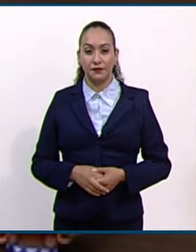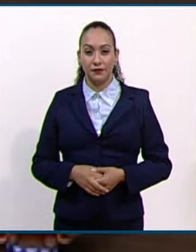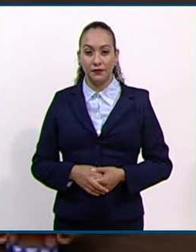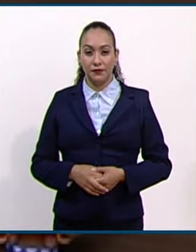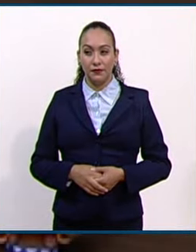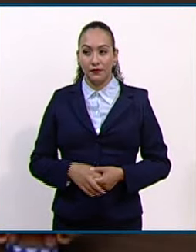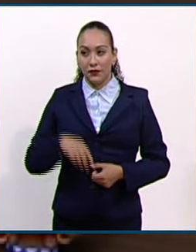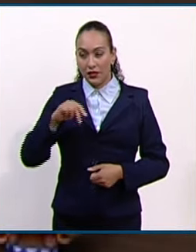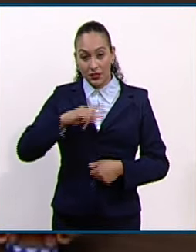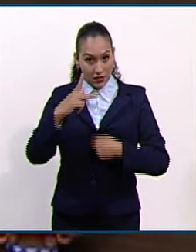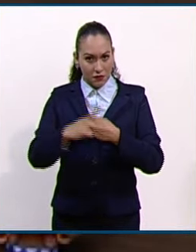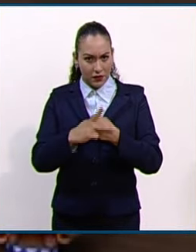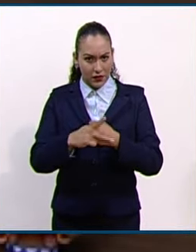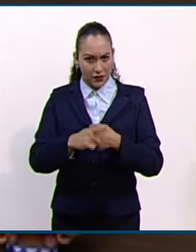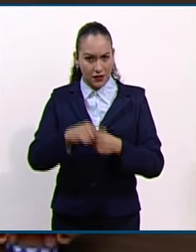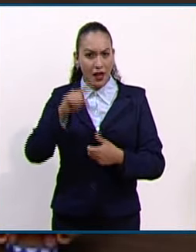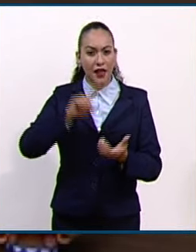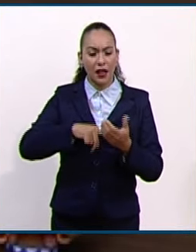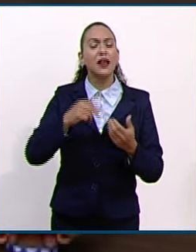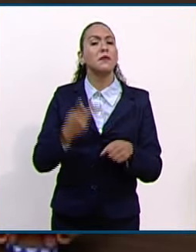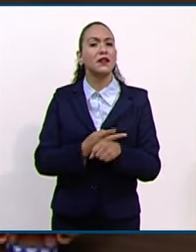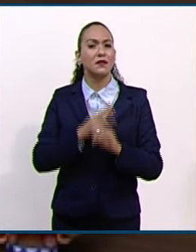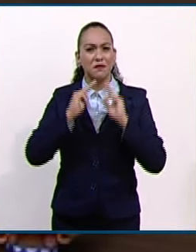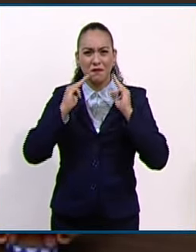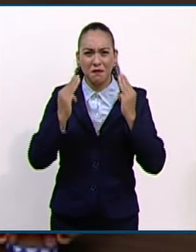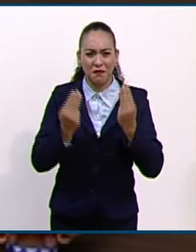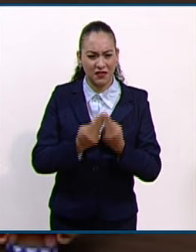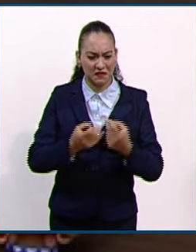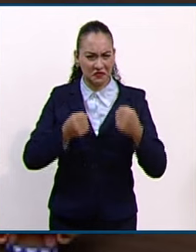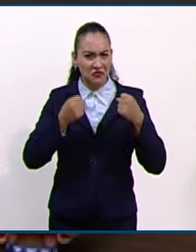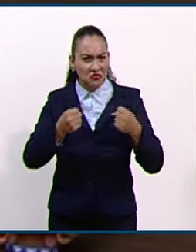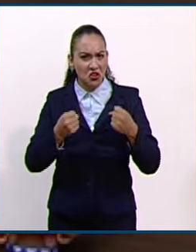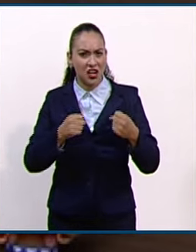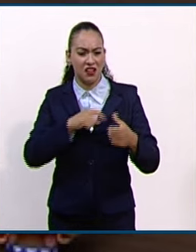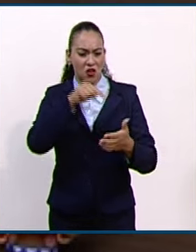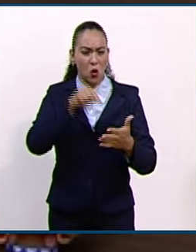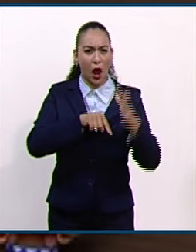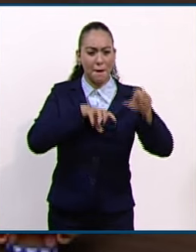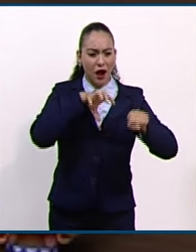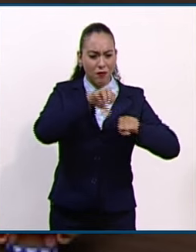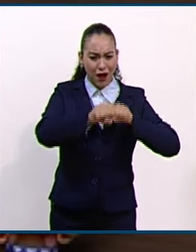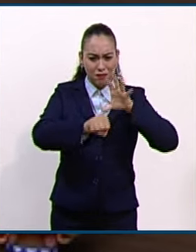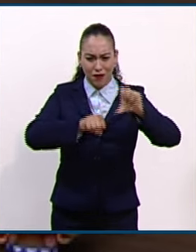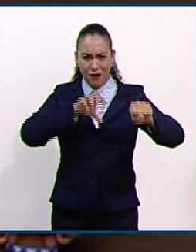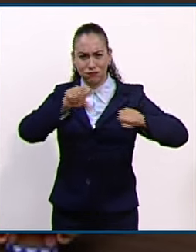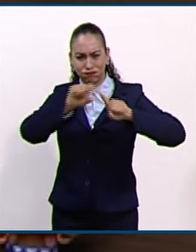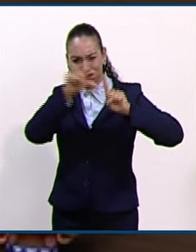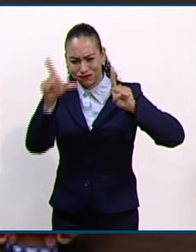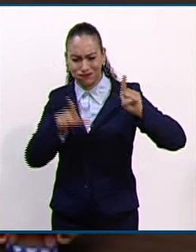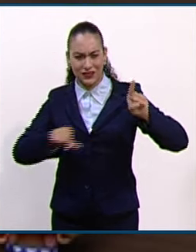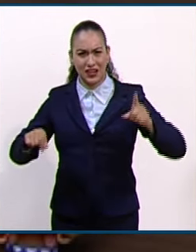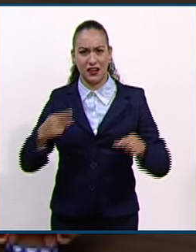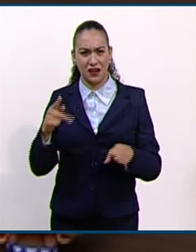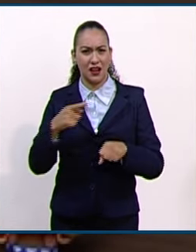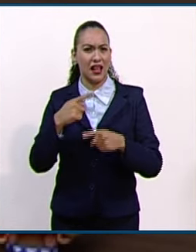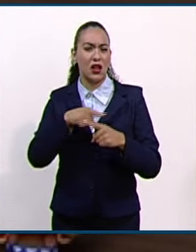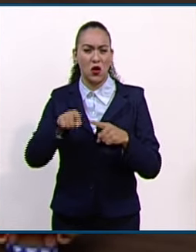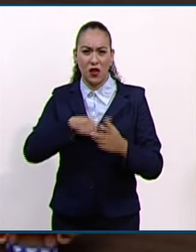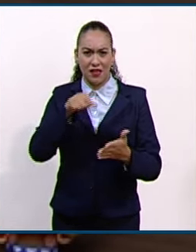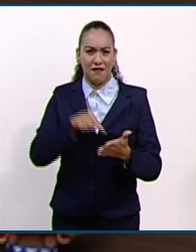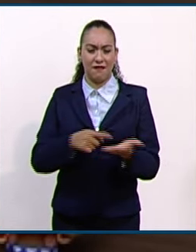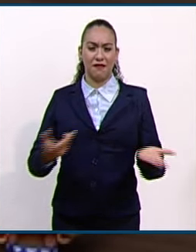En un país donde la delincuencia organizada ha ocupado una gran cantidad de espacios públicos y donde tiene una alta intervención en las